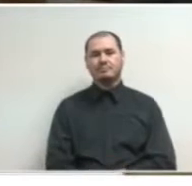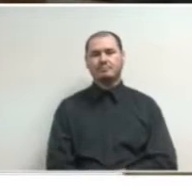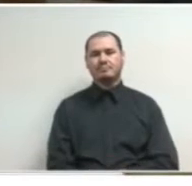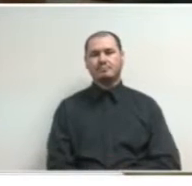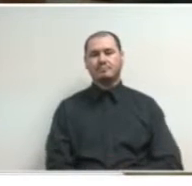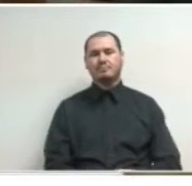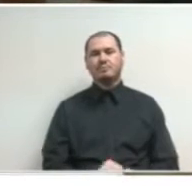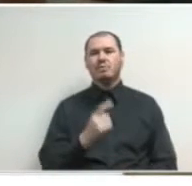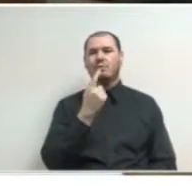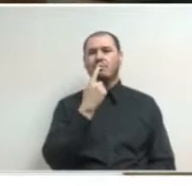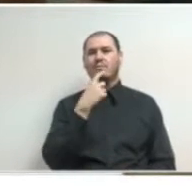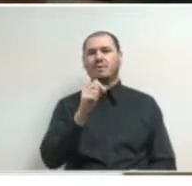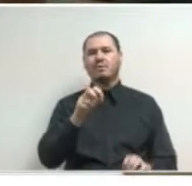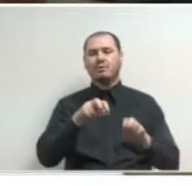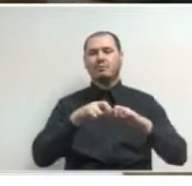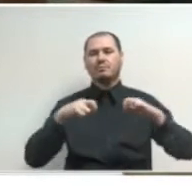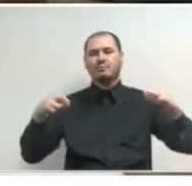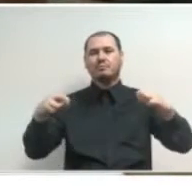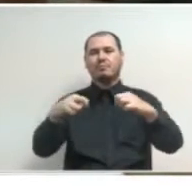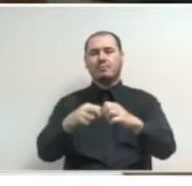Oñanguá.